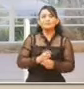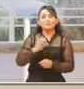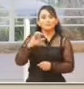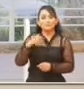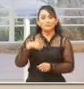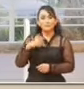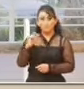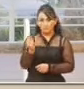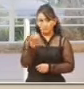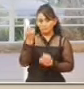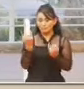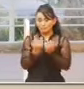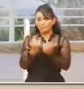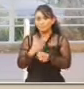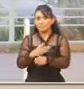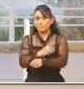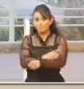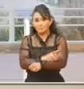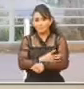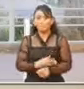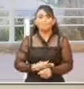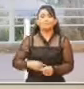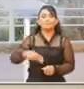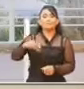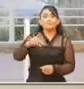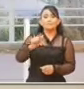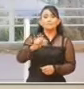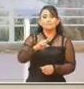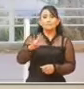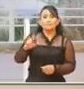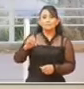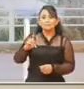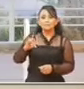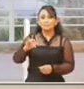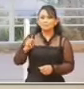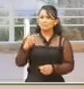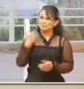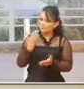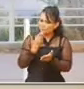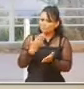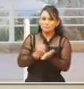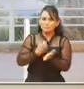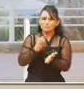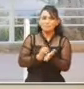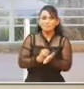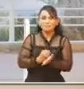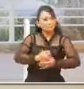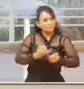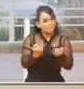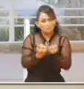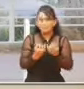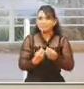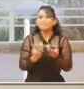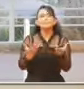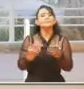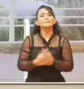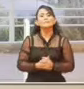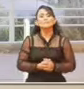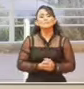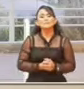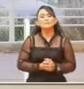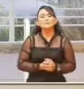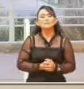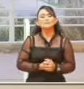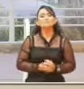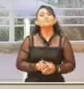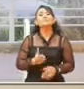al coordinador de gabinete, a Miguel Parrodi, siempre con su disposición, su perseverancia, y desde luego también a